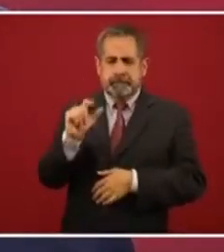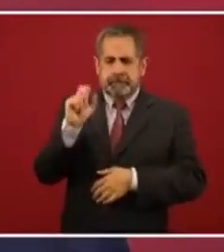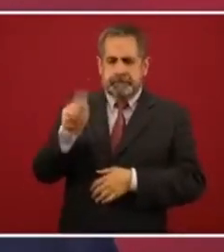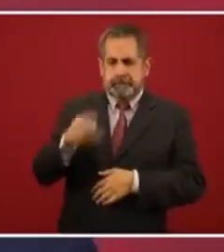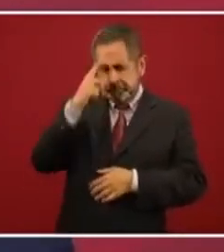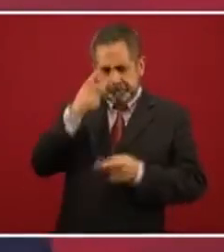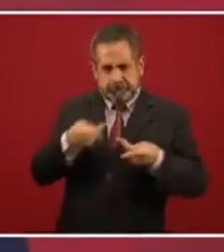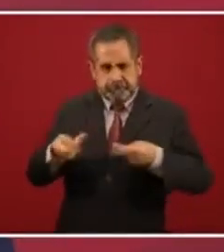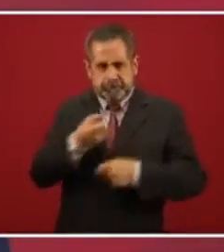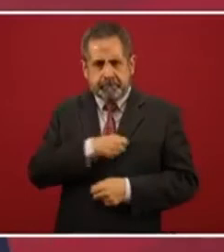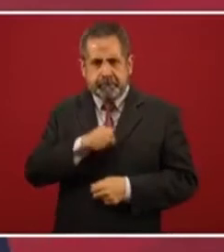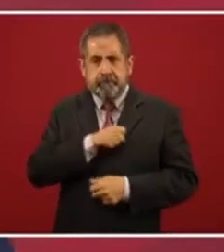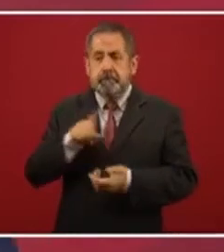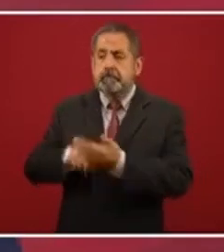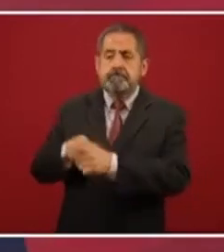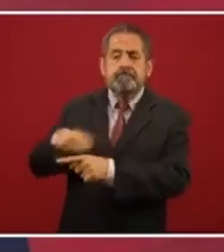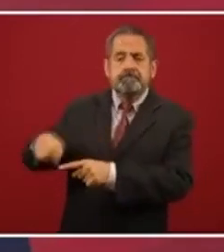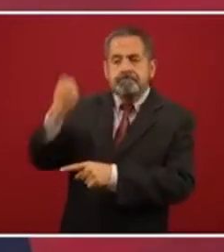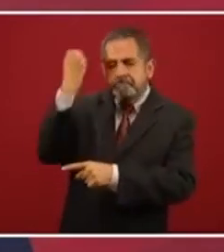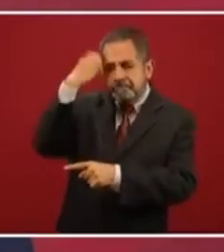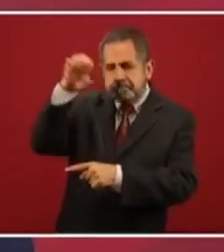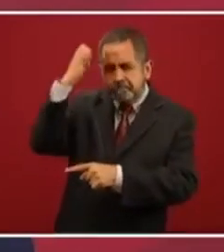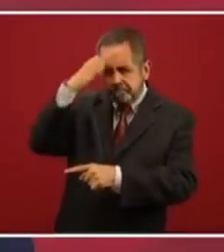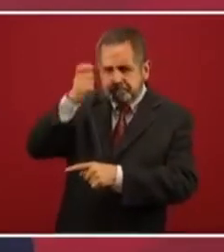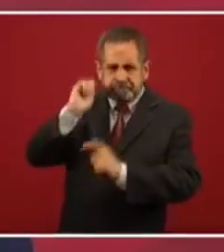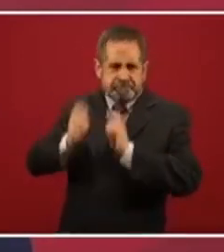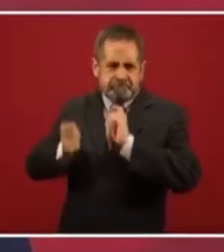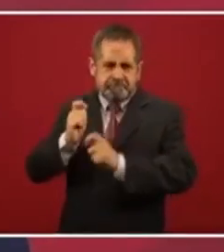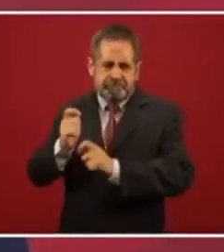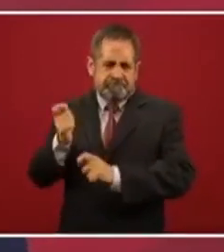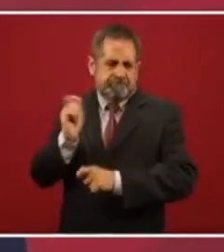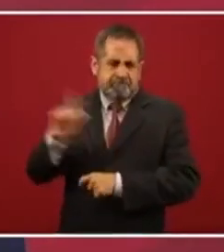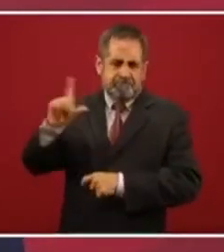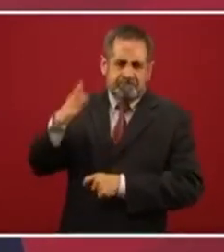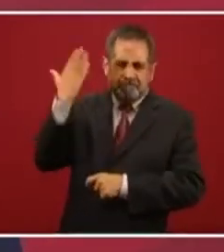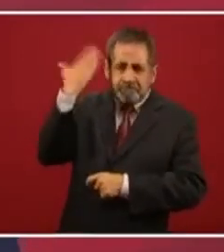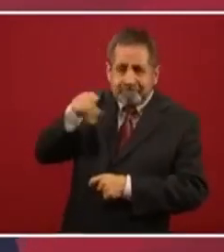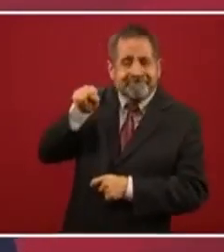salud a los especialistas.